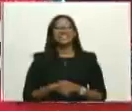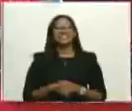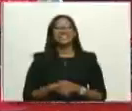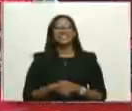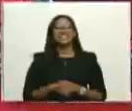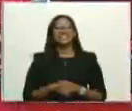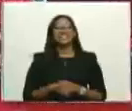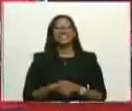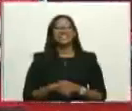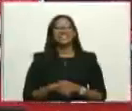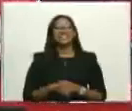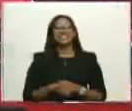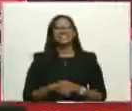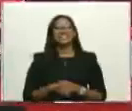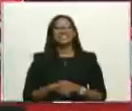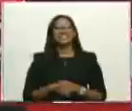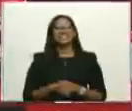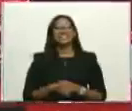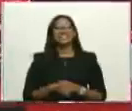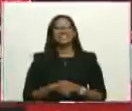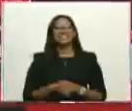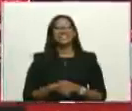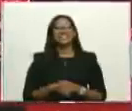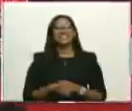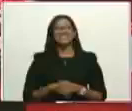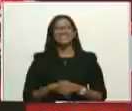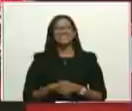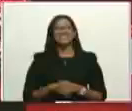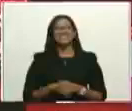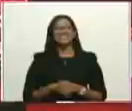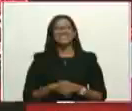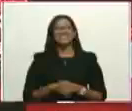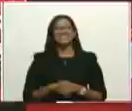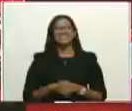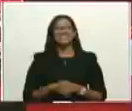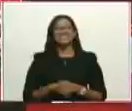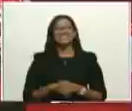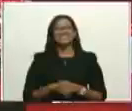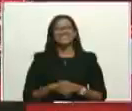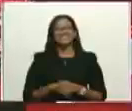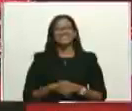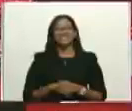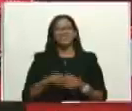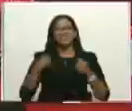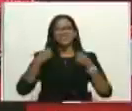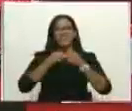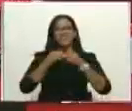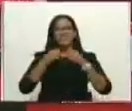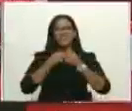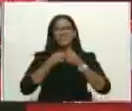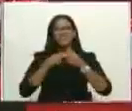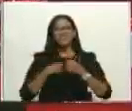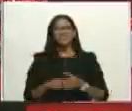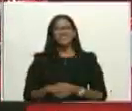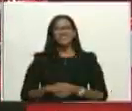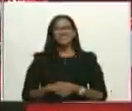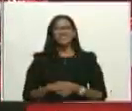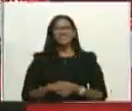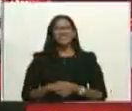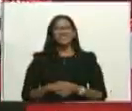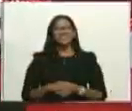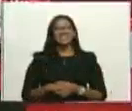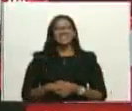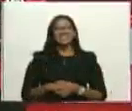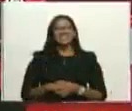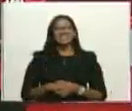El dedo. ¿Está buscando el pedacito de torta? El dedo. Puñito. Dale un